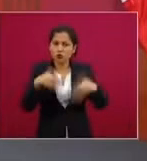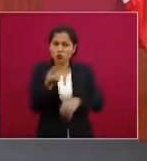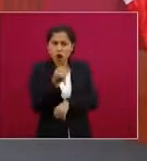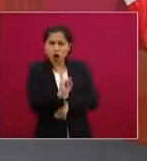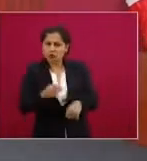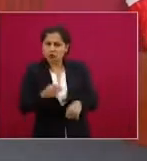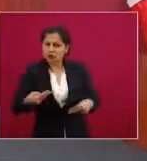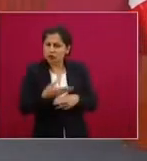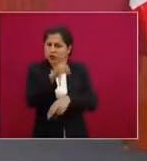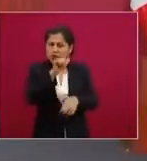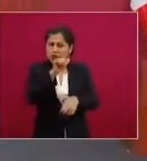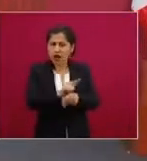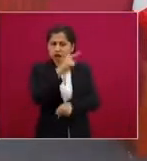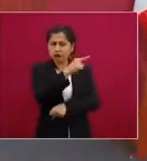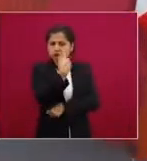que